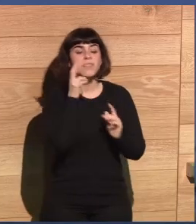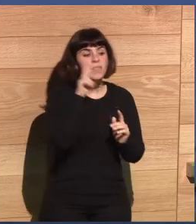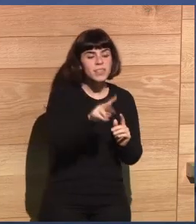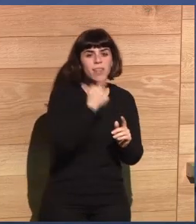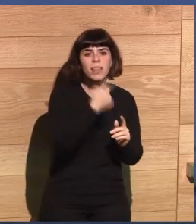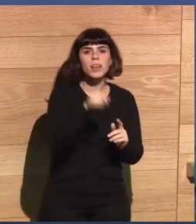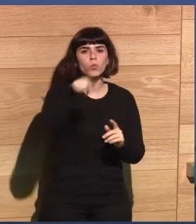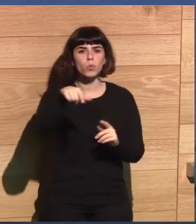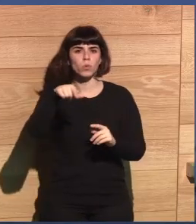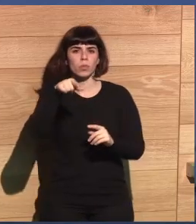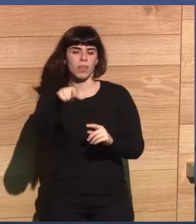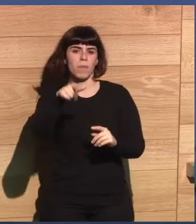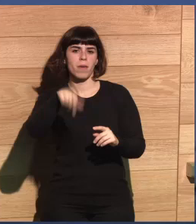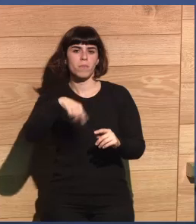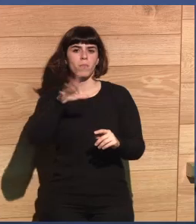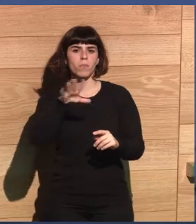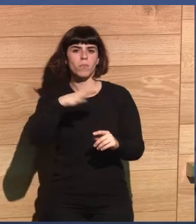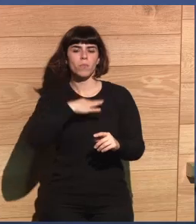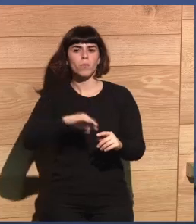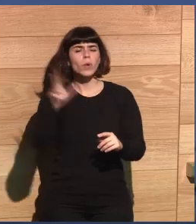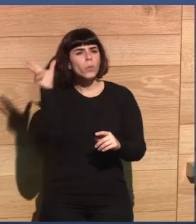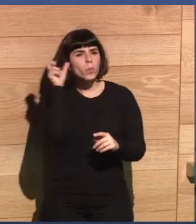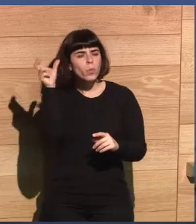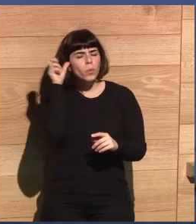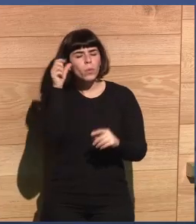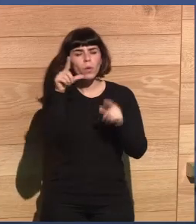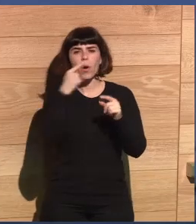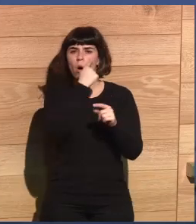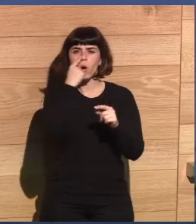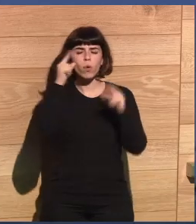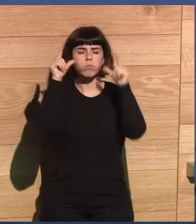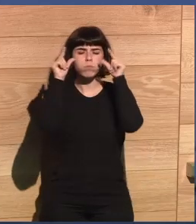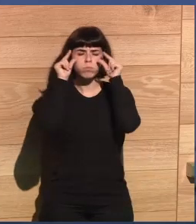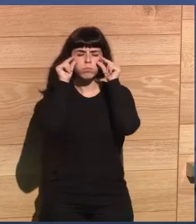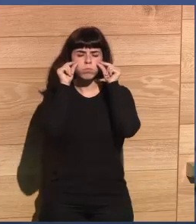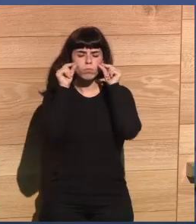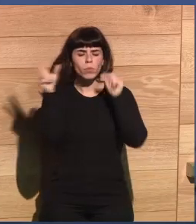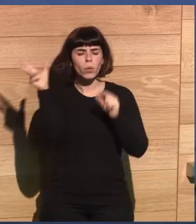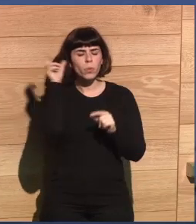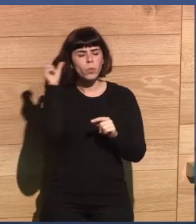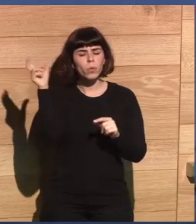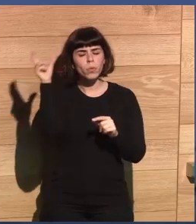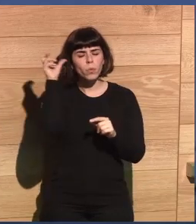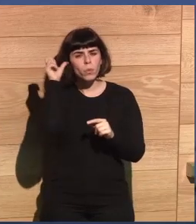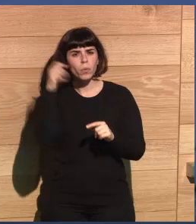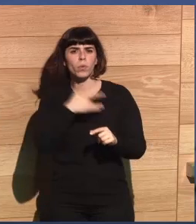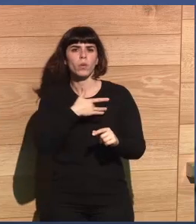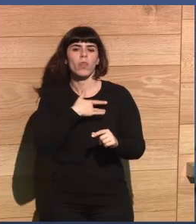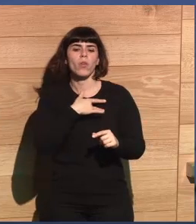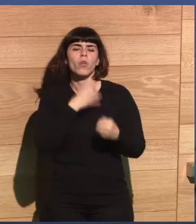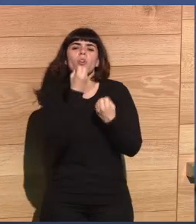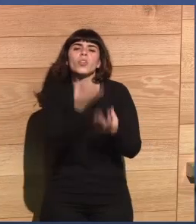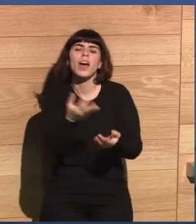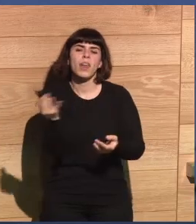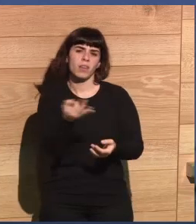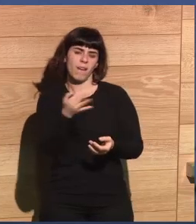escucharlo. Cierra los ojitos y escúchalo. Pum, pum, pum. ¿Qué es lo que tu corazón quiere contarte? Y así es como Loreto se ha